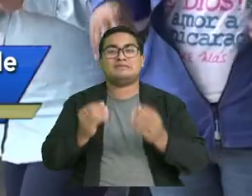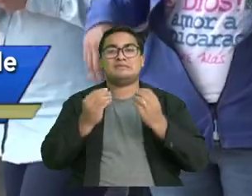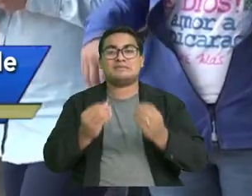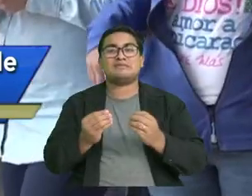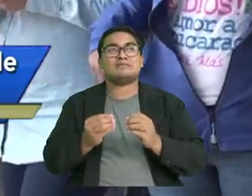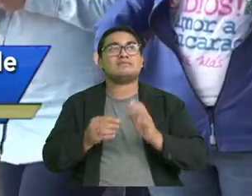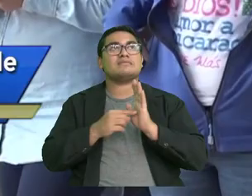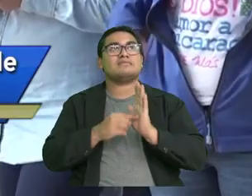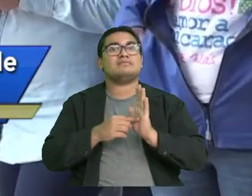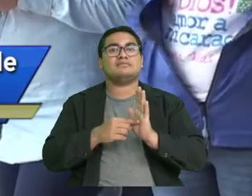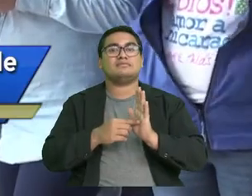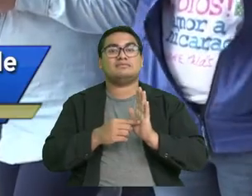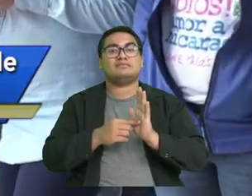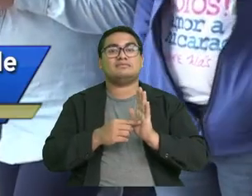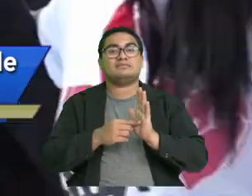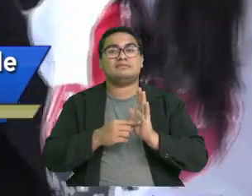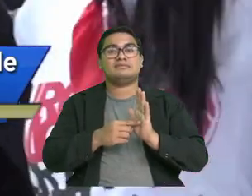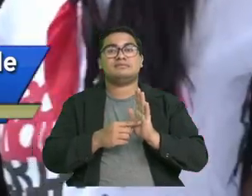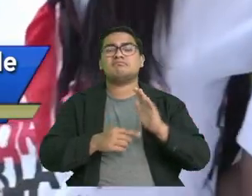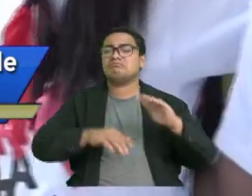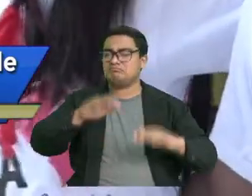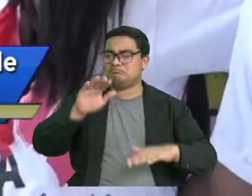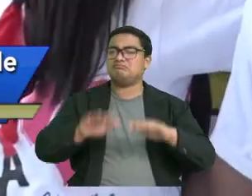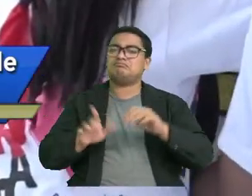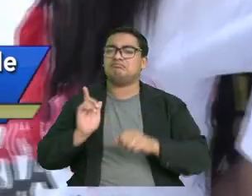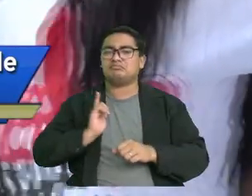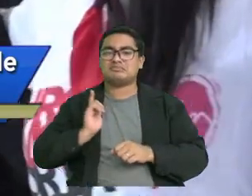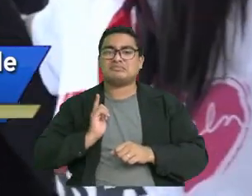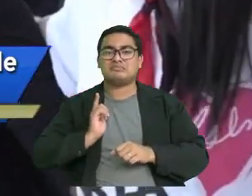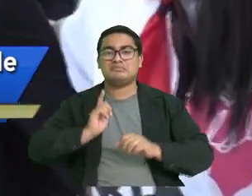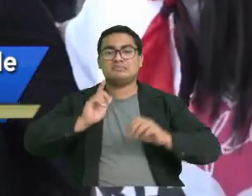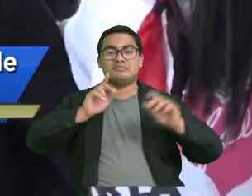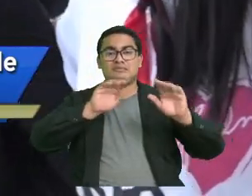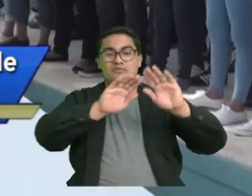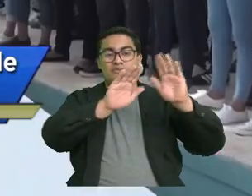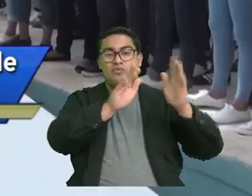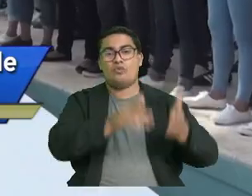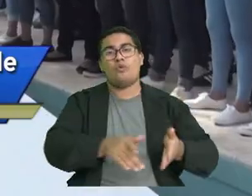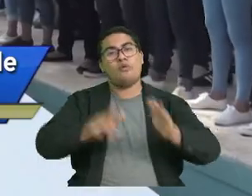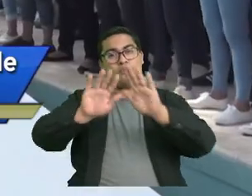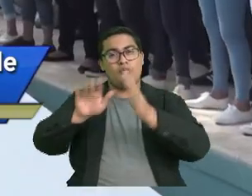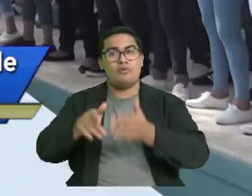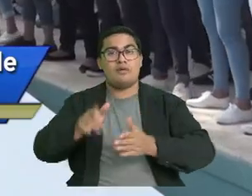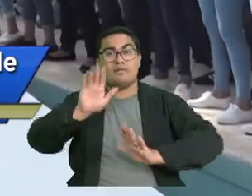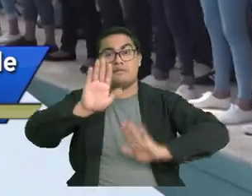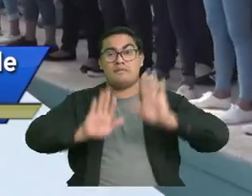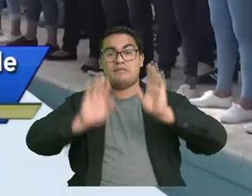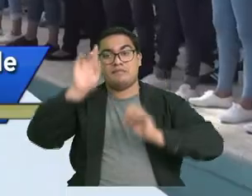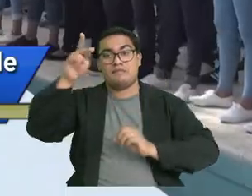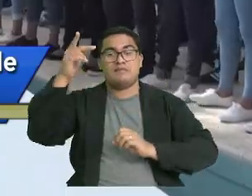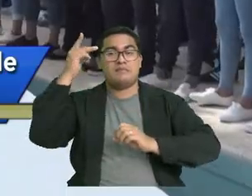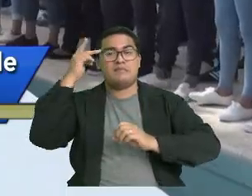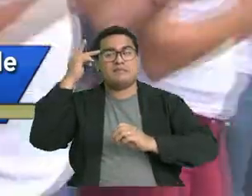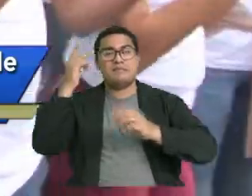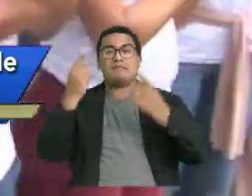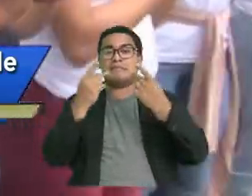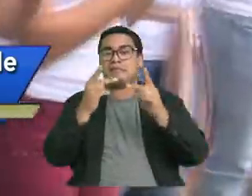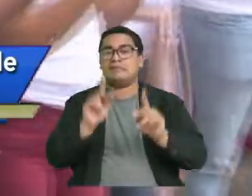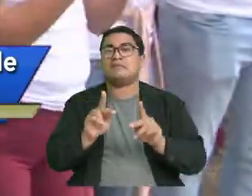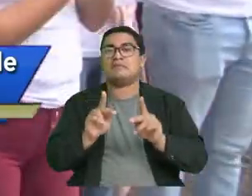es porque a veces tenemos, digamos, la participación política, pero nosotros